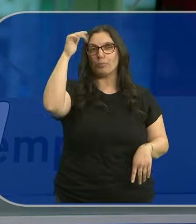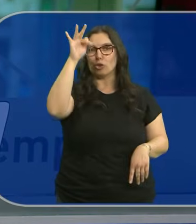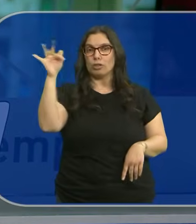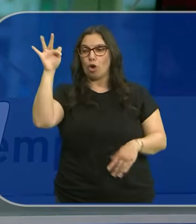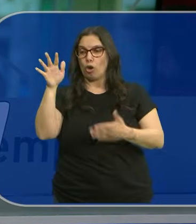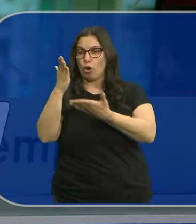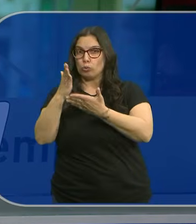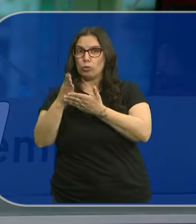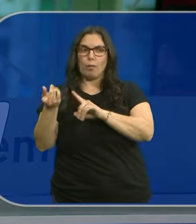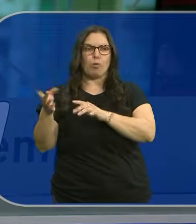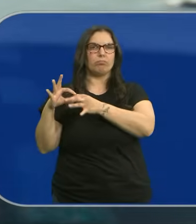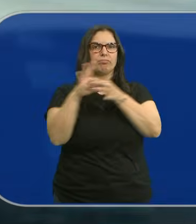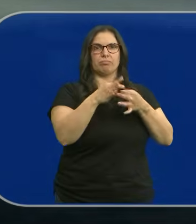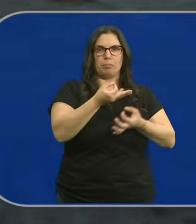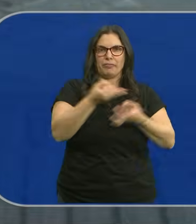teóricos que estudian en clase.